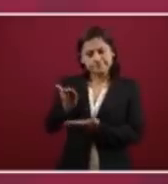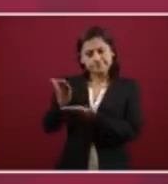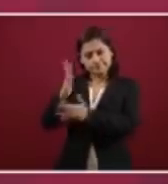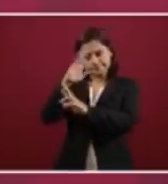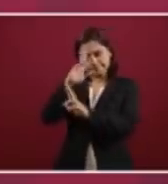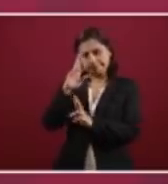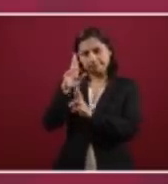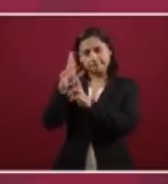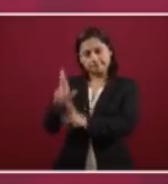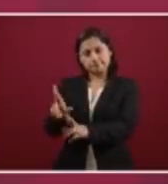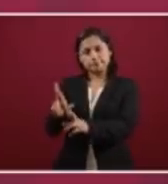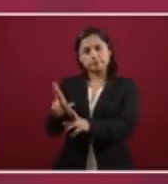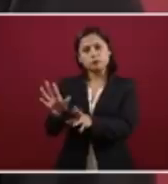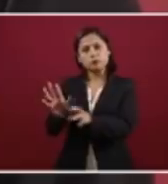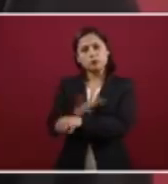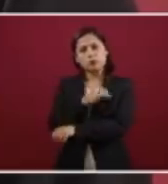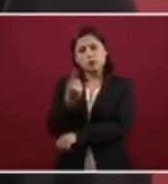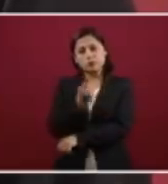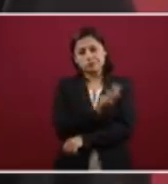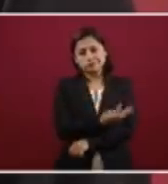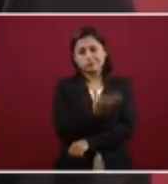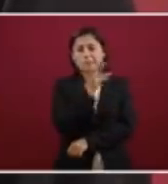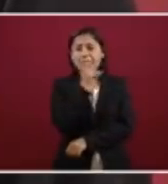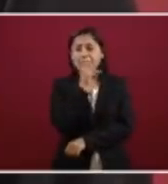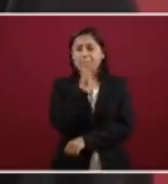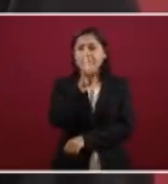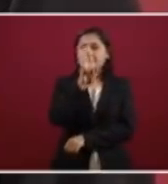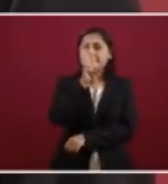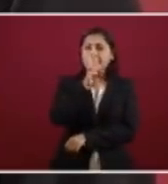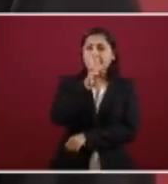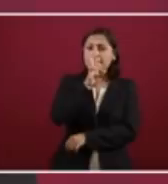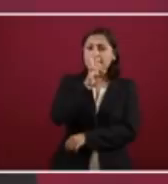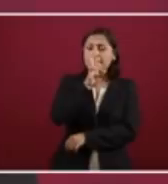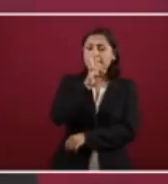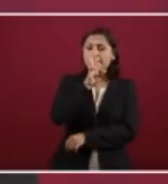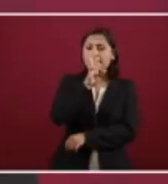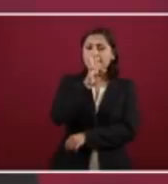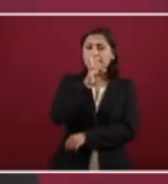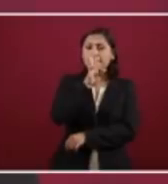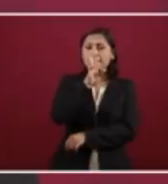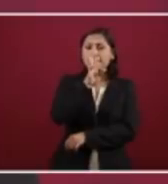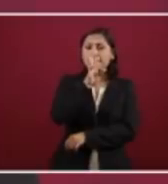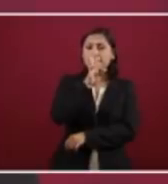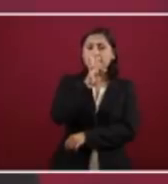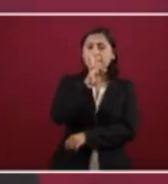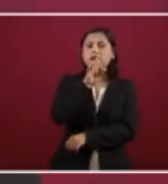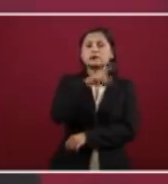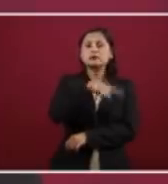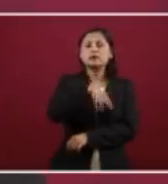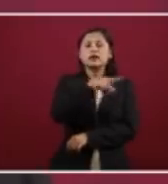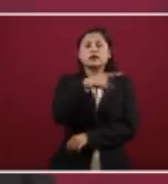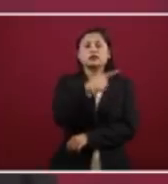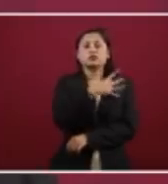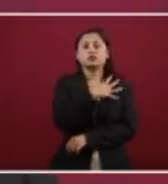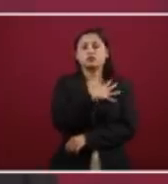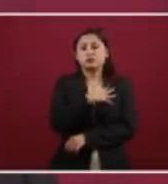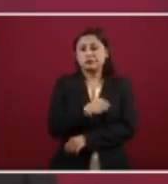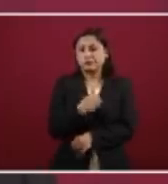las mamás, de los papás, de los jóvenes que